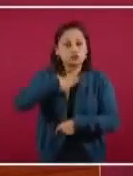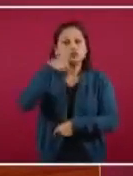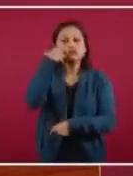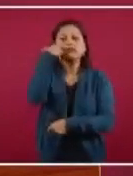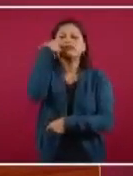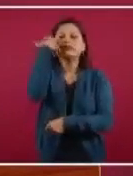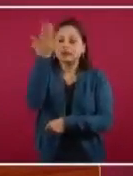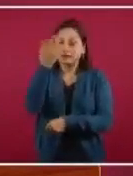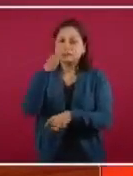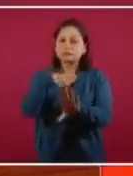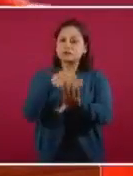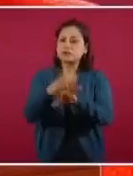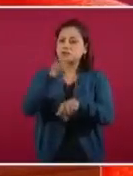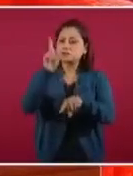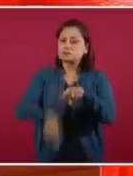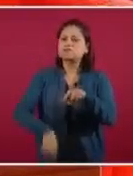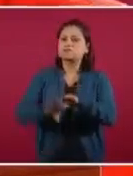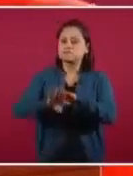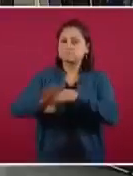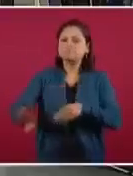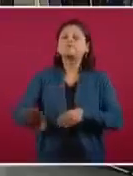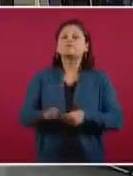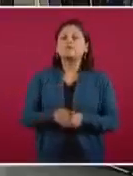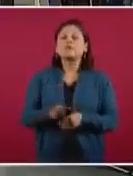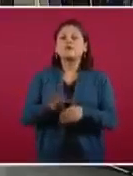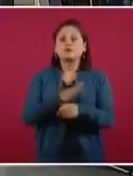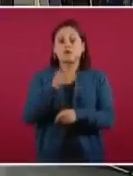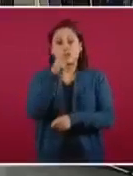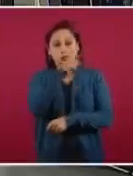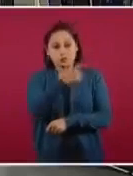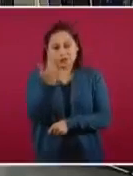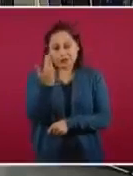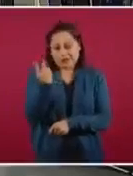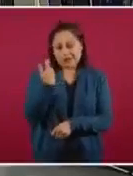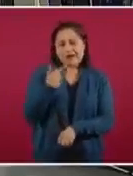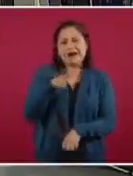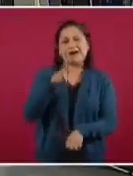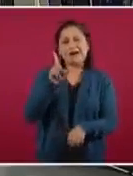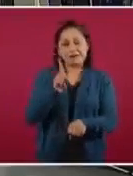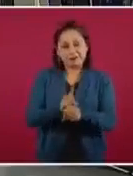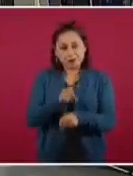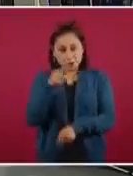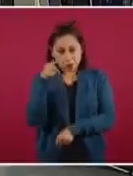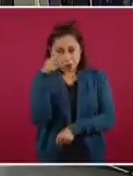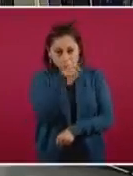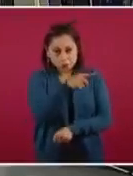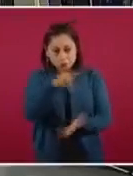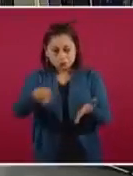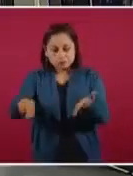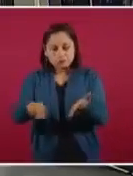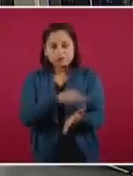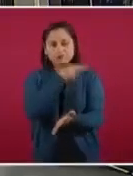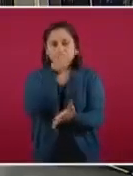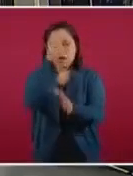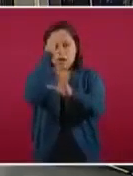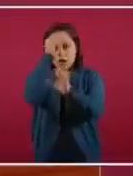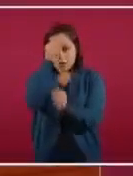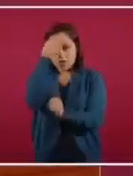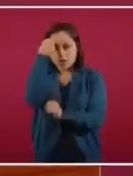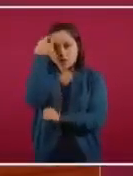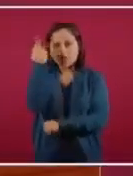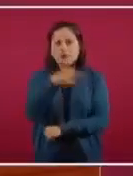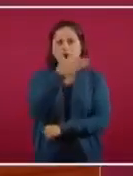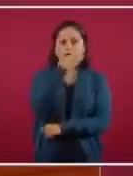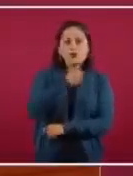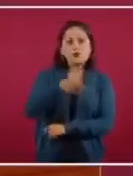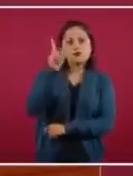hace pocos días, en este mismo recinto, usted firmó el acuerdo por la igualdad entre mujeres y hombres.